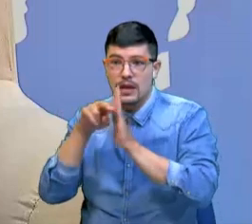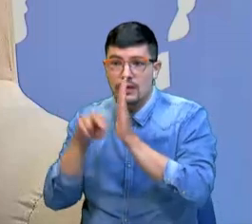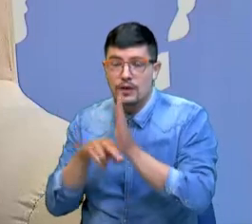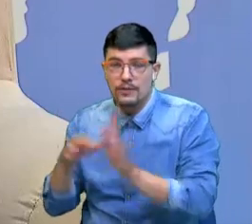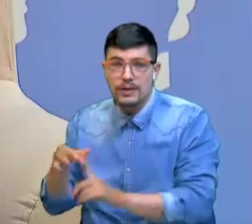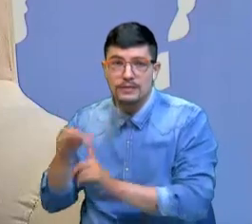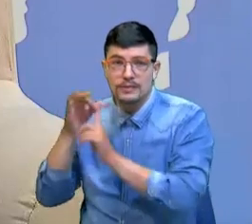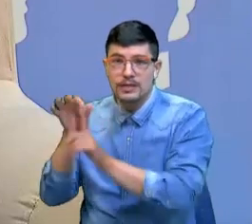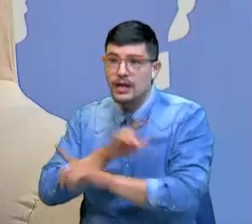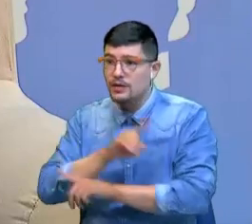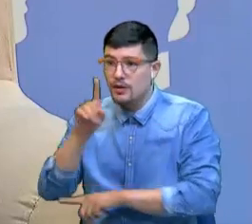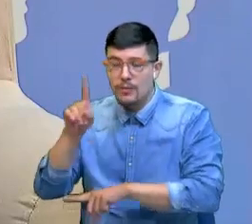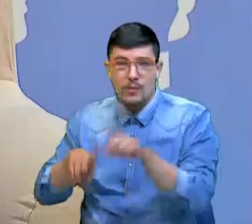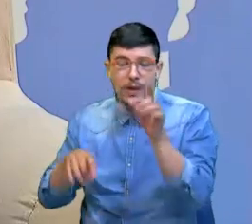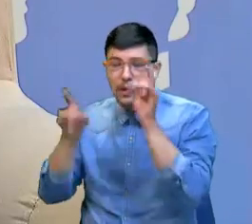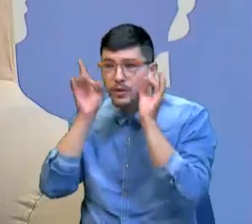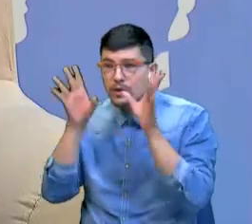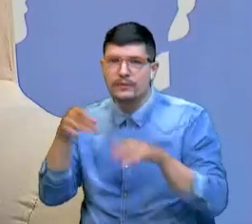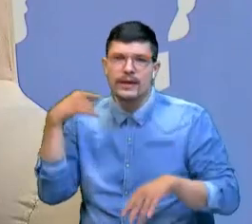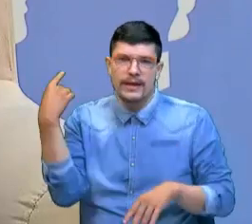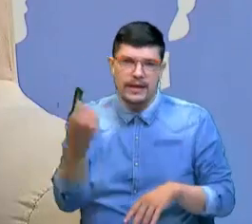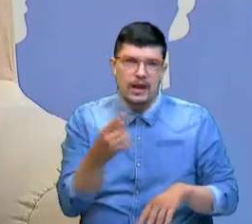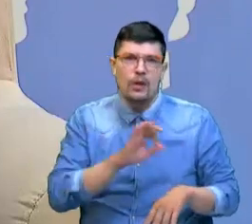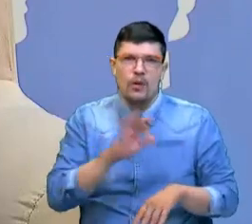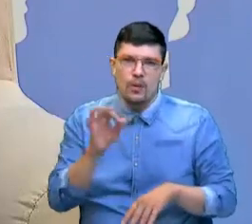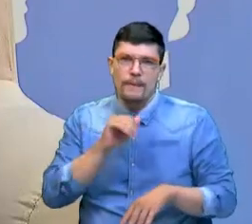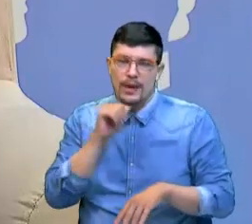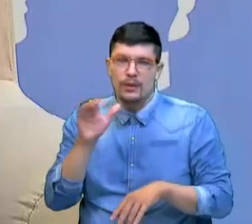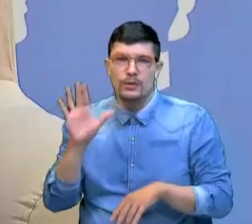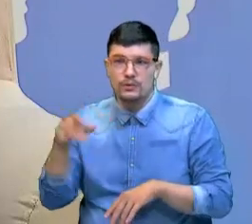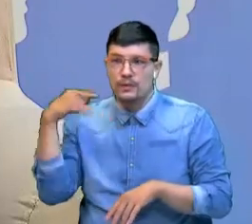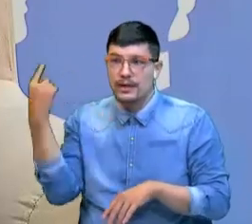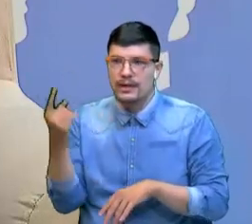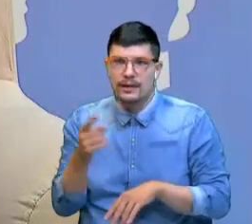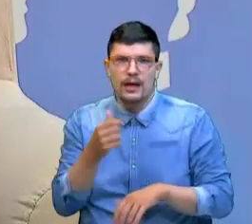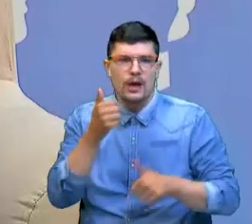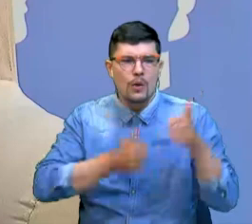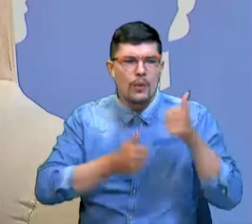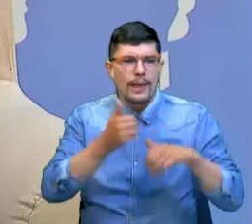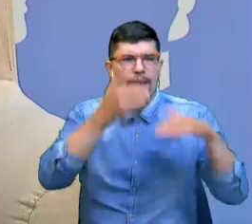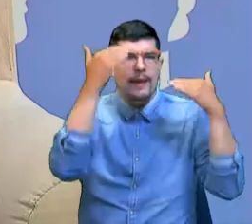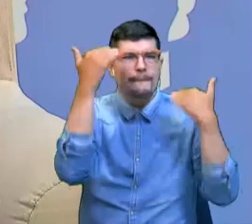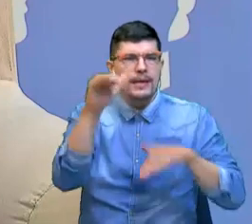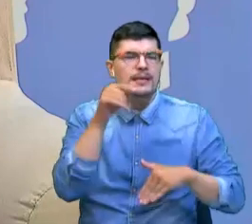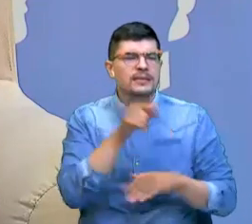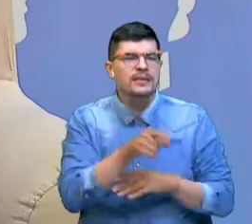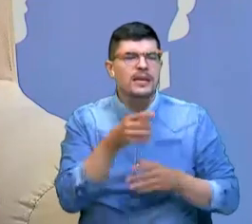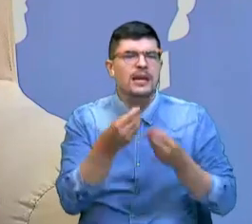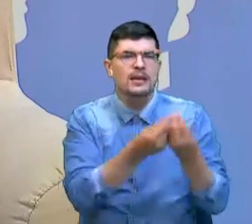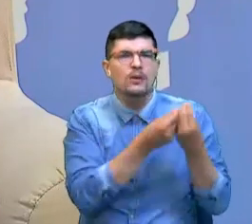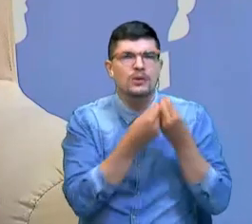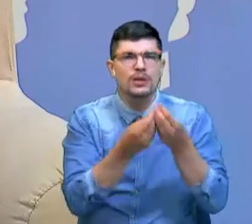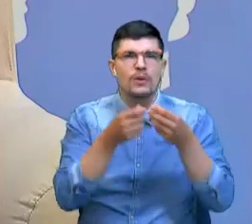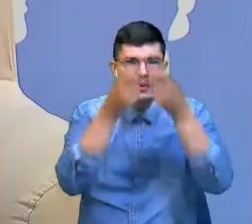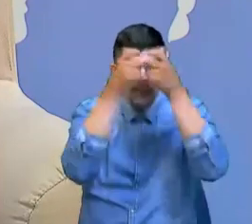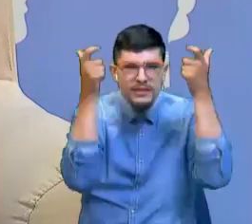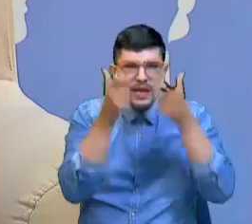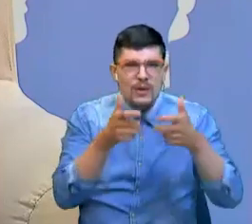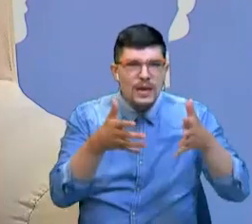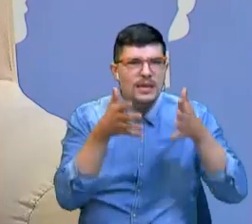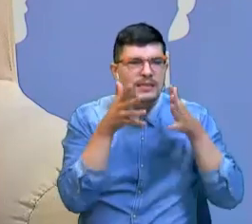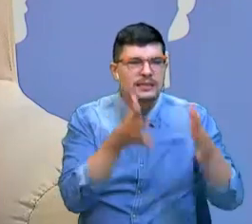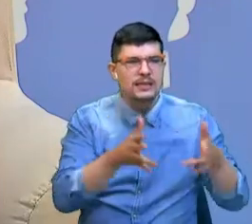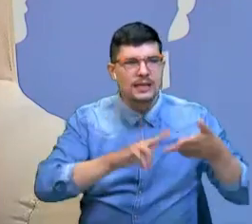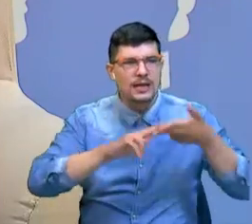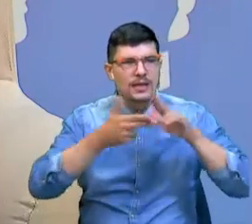no puede ser más gravoso que el general. ¿Cuál es la máxima y qué es lo que enseña el Consejo de Estado respecto a